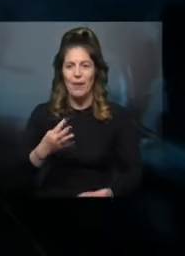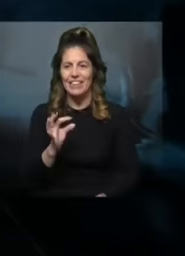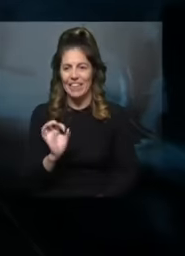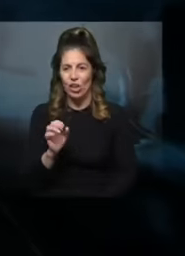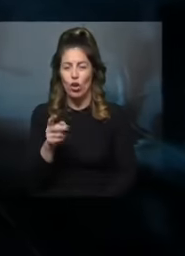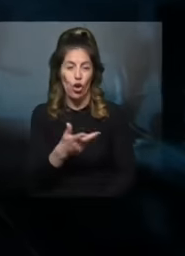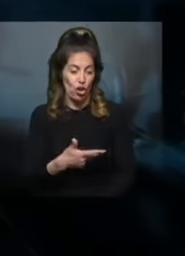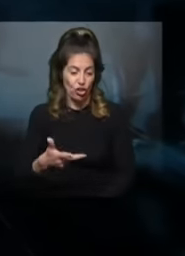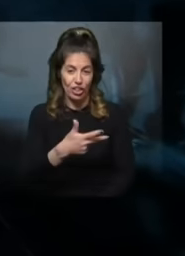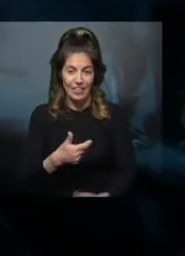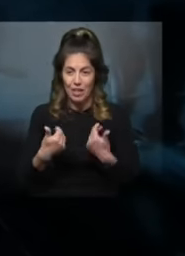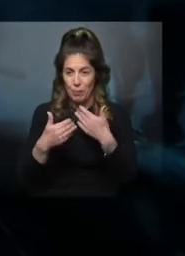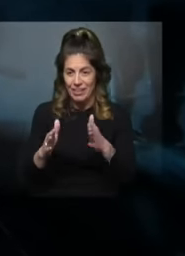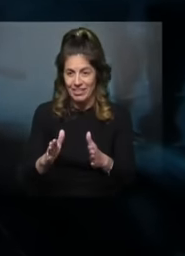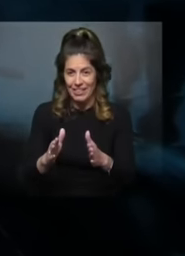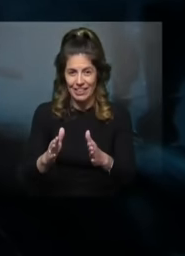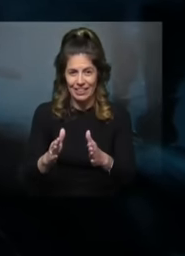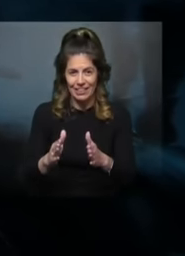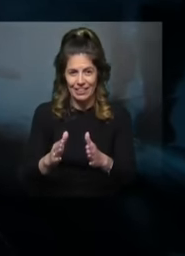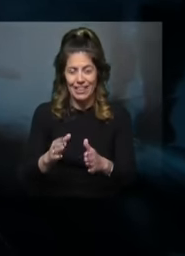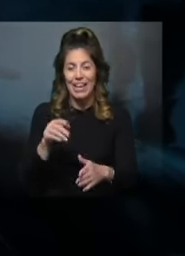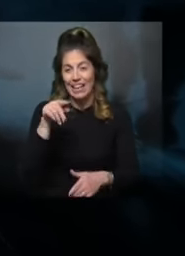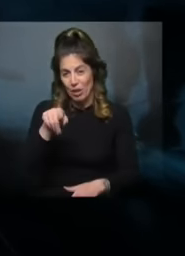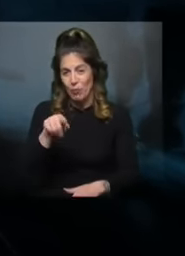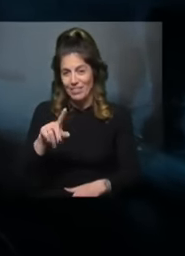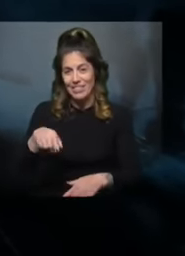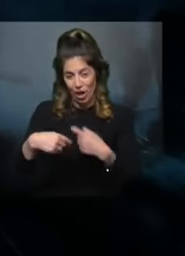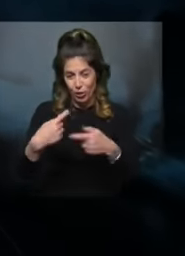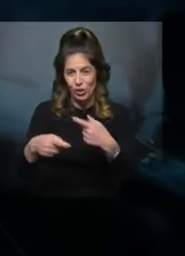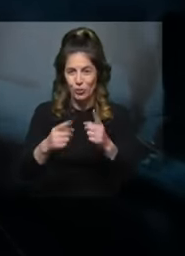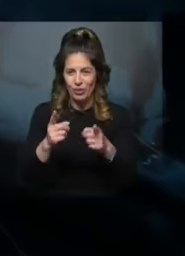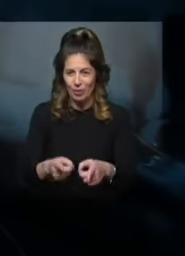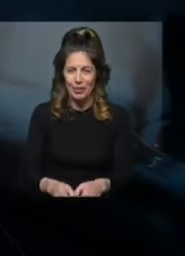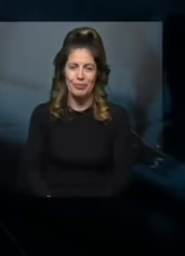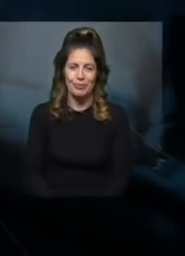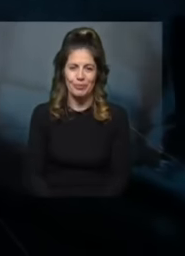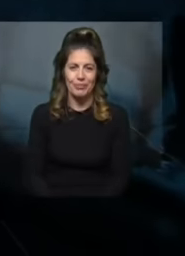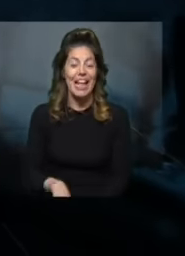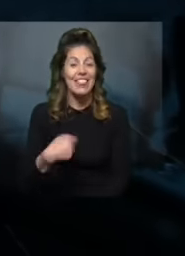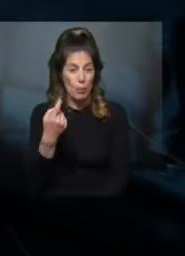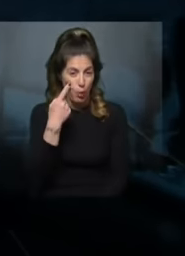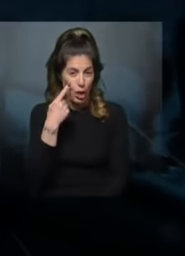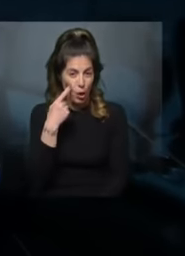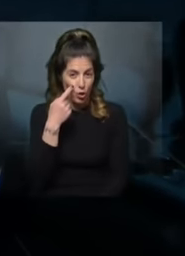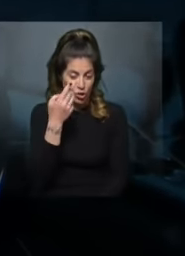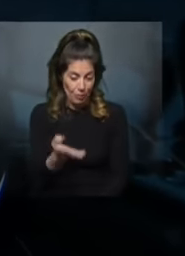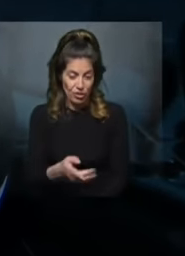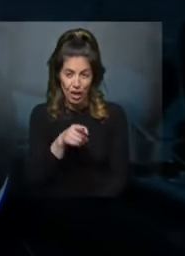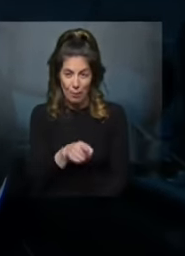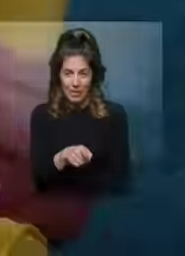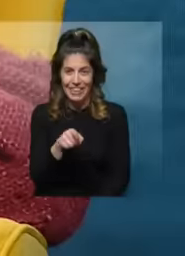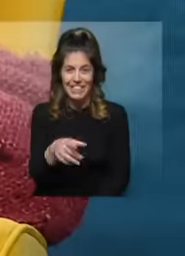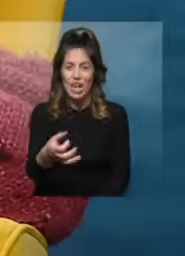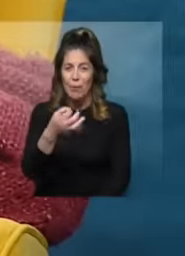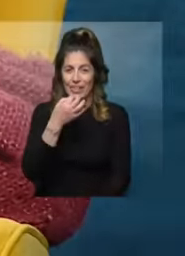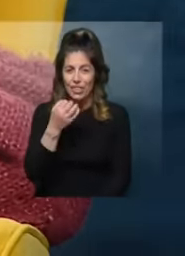ellos arranqué el camino que después verá. Sí, sí. ¿Y vos seguís? Y después la conocí personalmente, que ella me